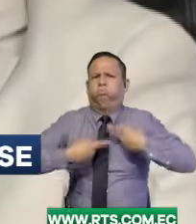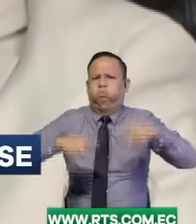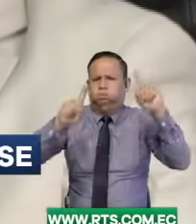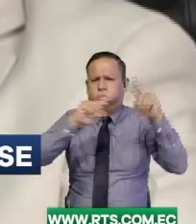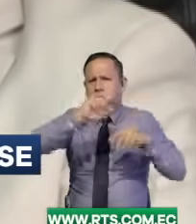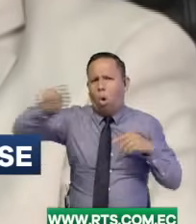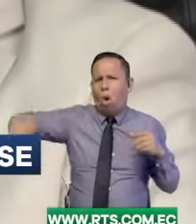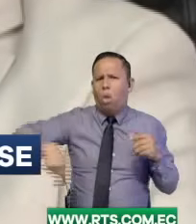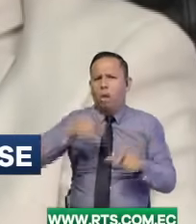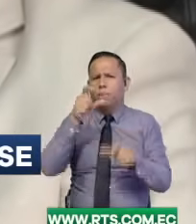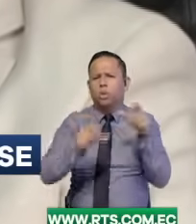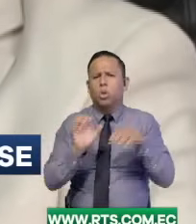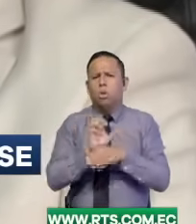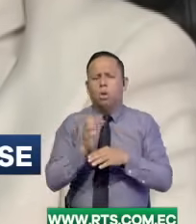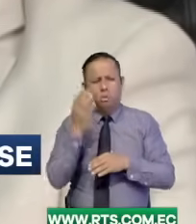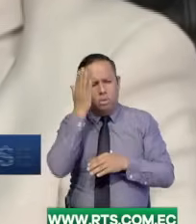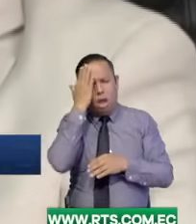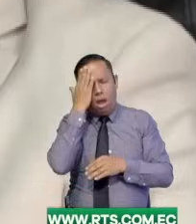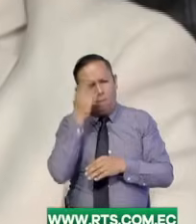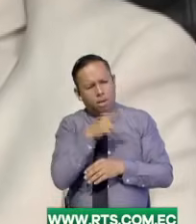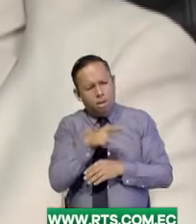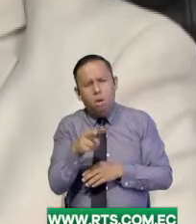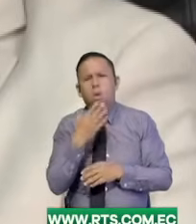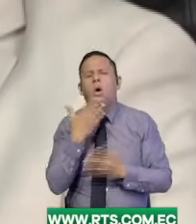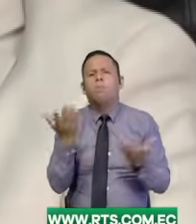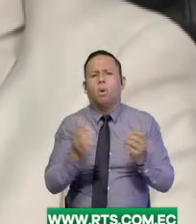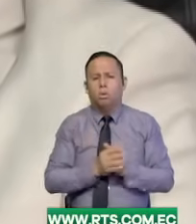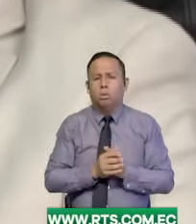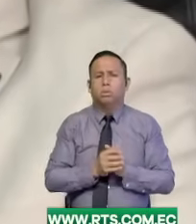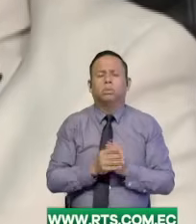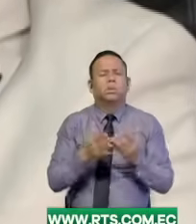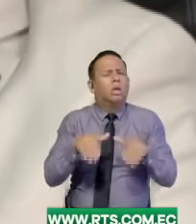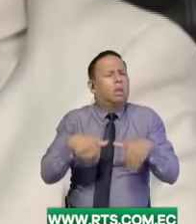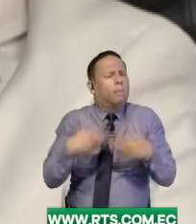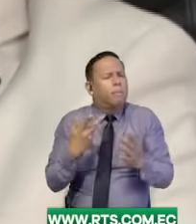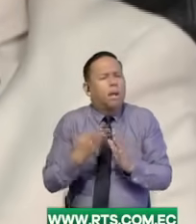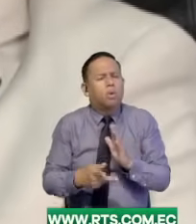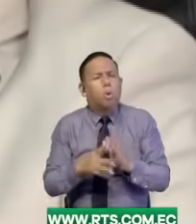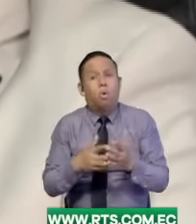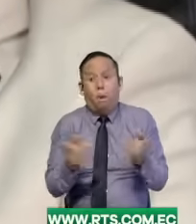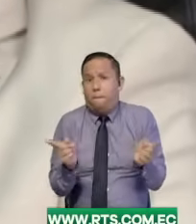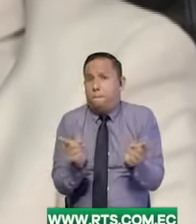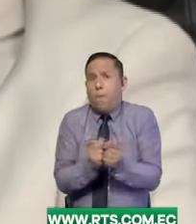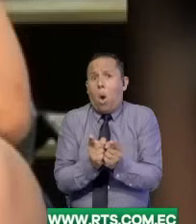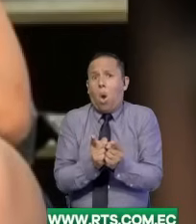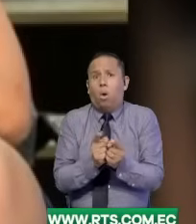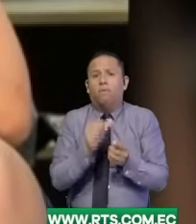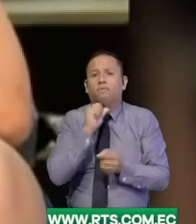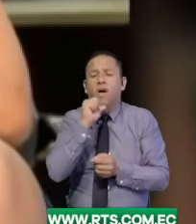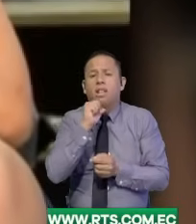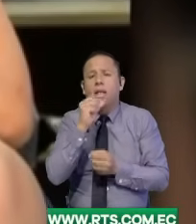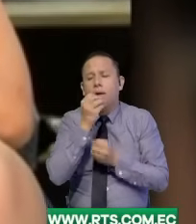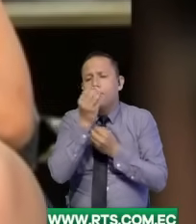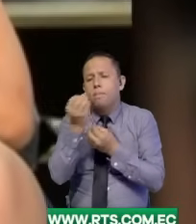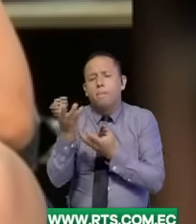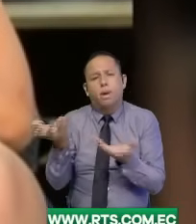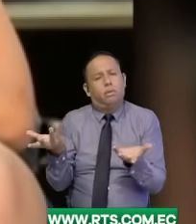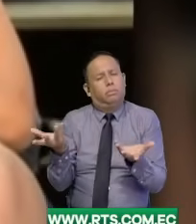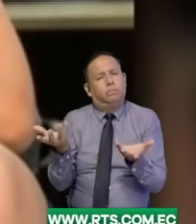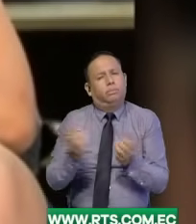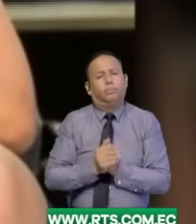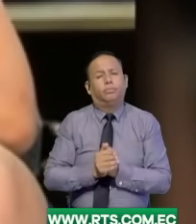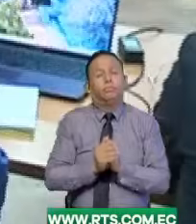necesario que todos los ecuatorianos sepamos la verdad. ¿Qué es lo que sucedió? Y en el abreviado no se va a ver esa situación. El caso de Mayra